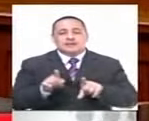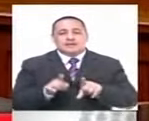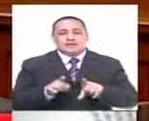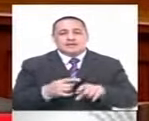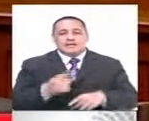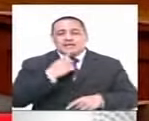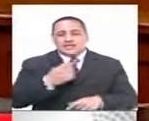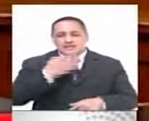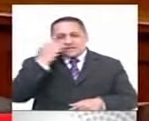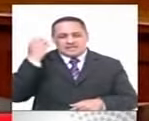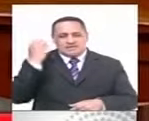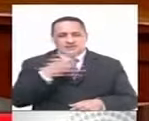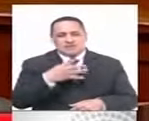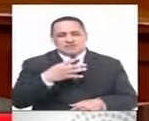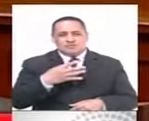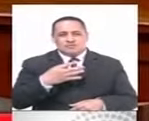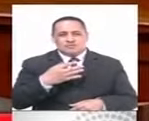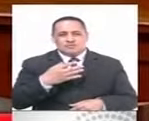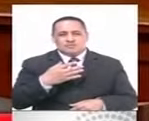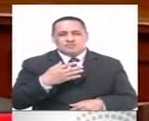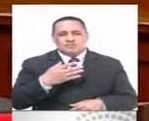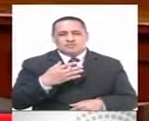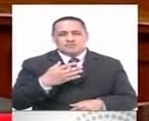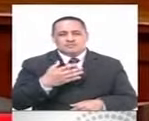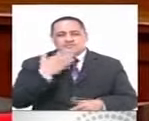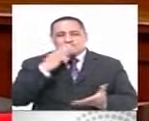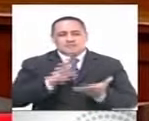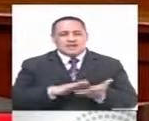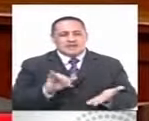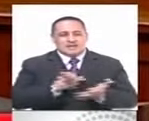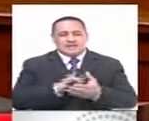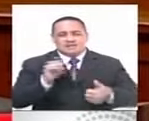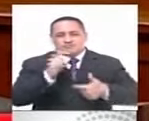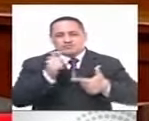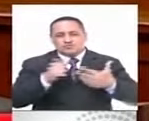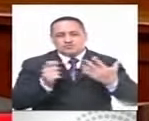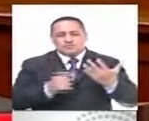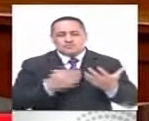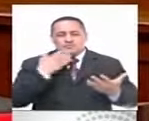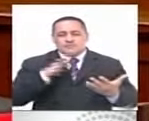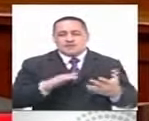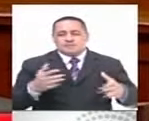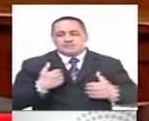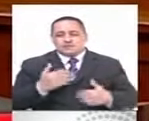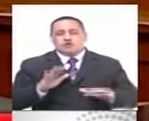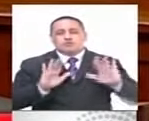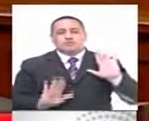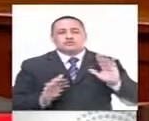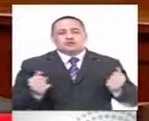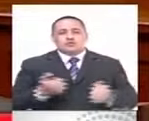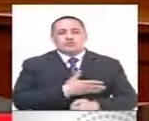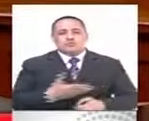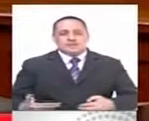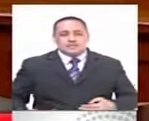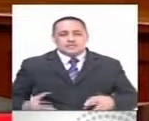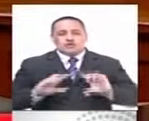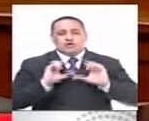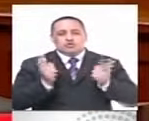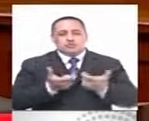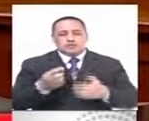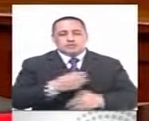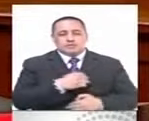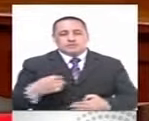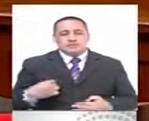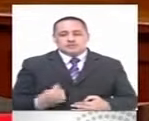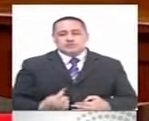la discriminación un mal que tiene muchas causales, mi compromiso como presidenta del Consejo de